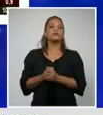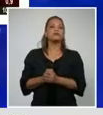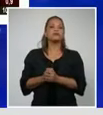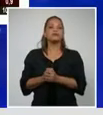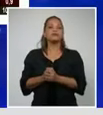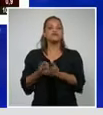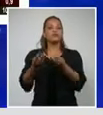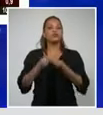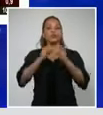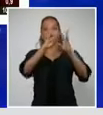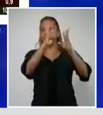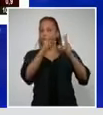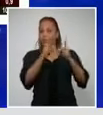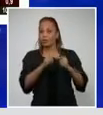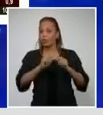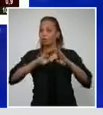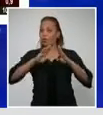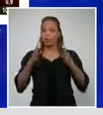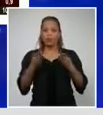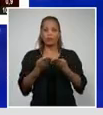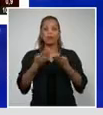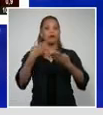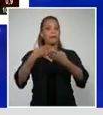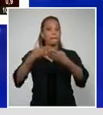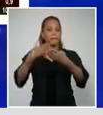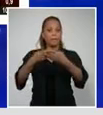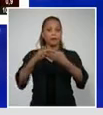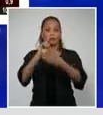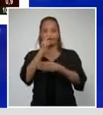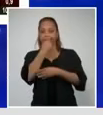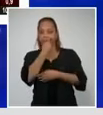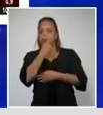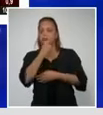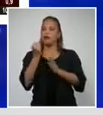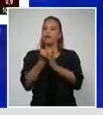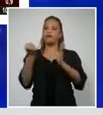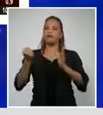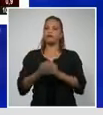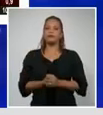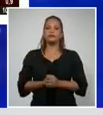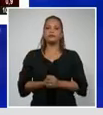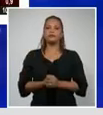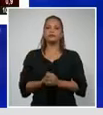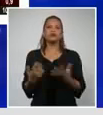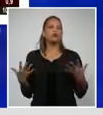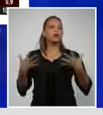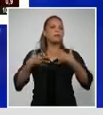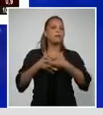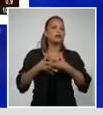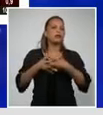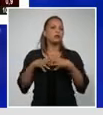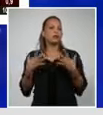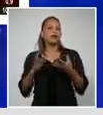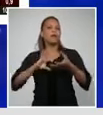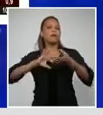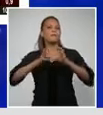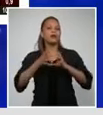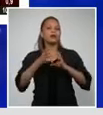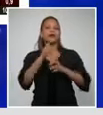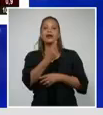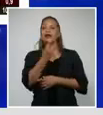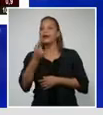de muestras que se analizaron y los casos diagnosticados. Y va en correspondencia con la complejidad de cada